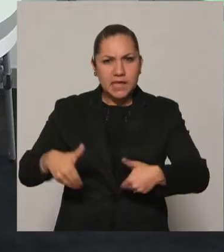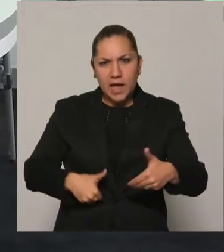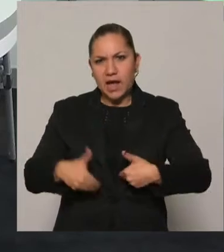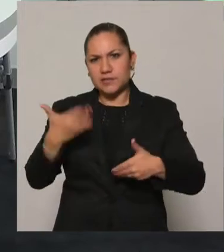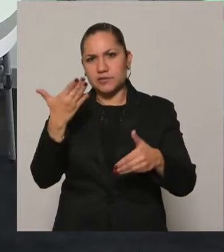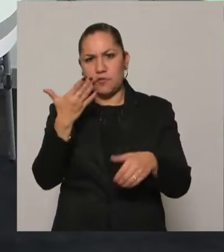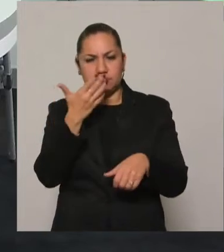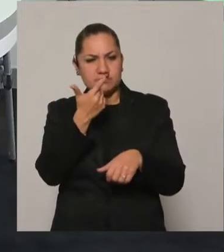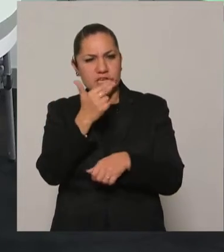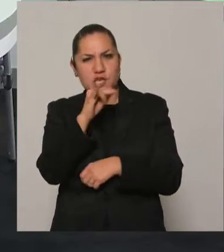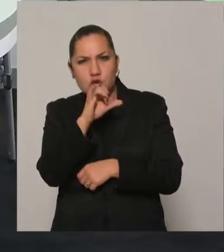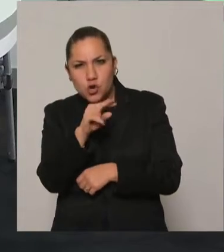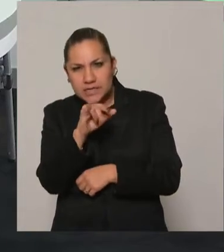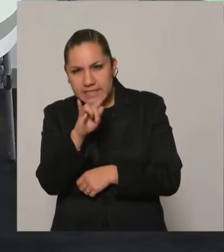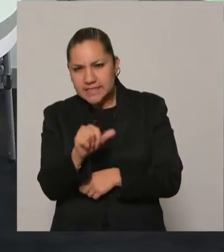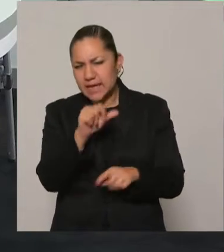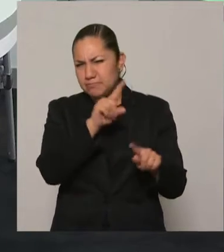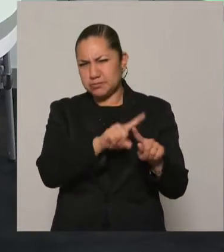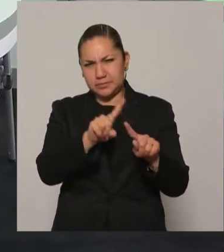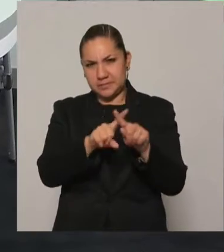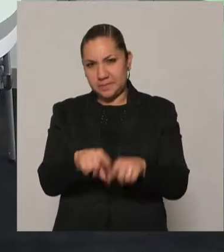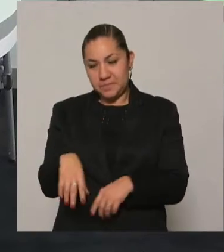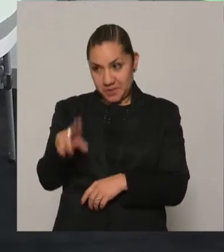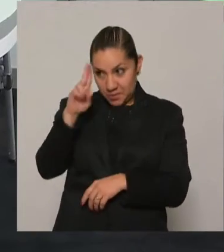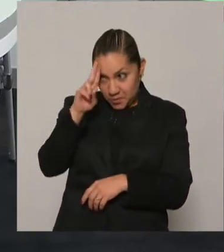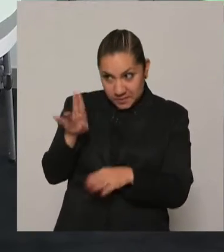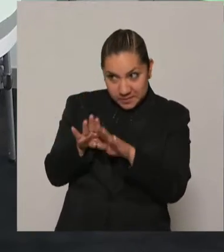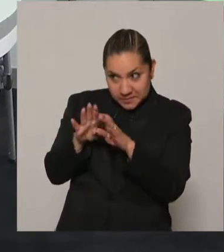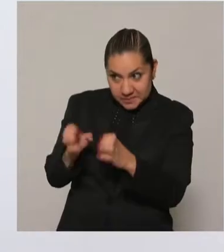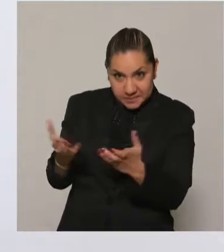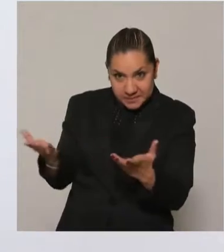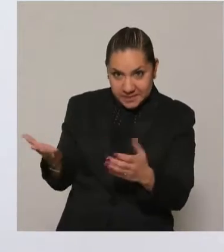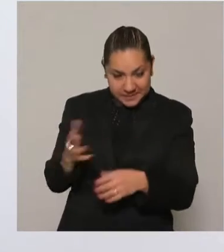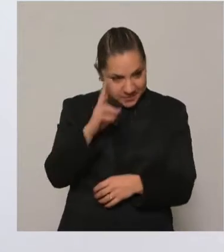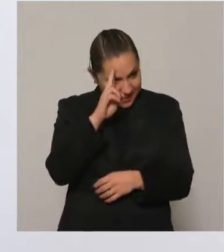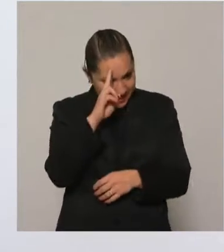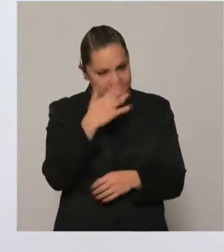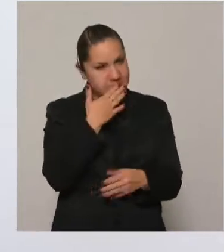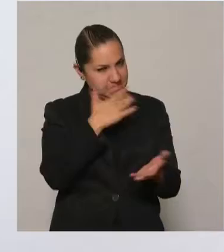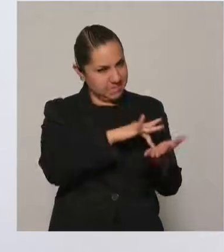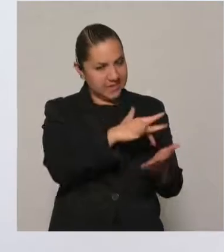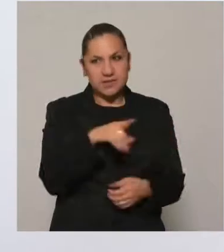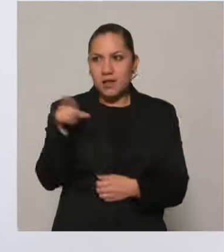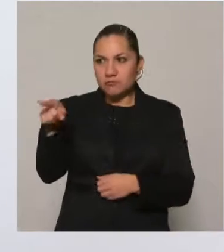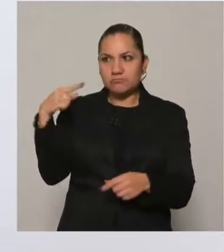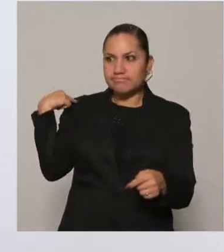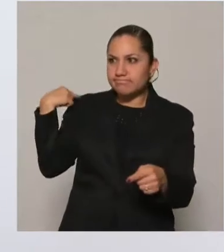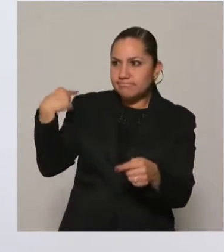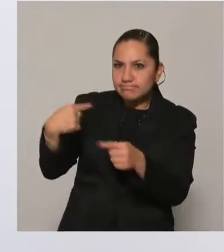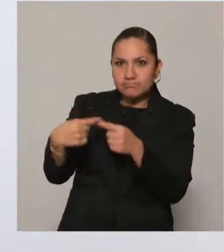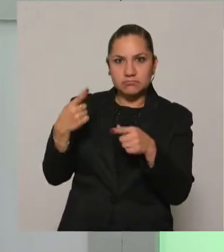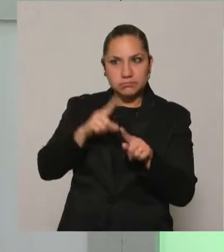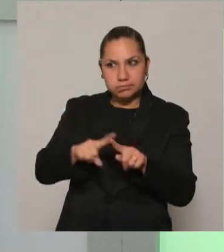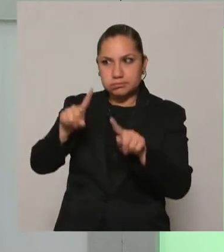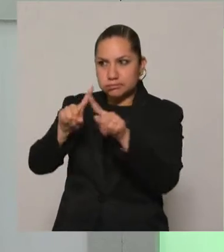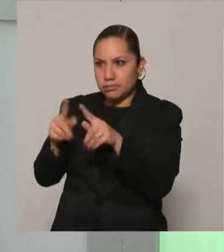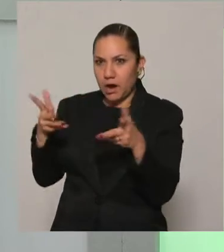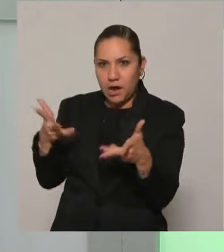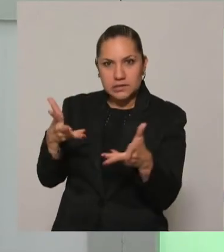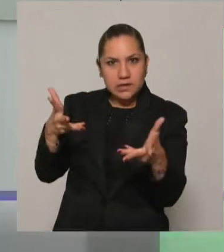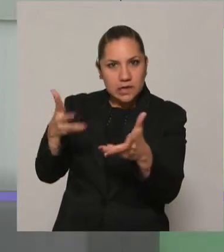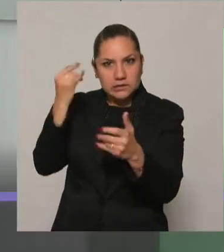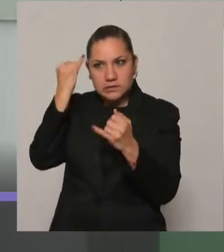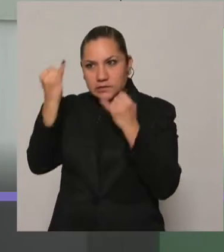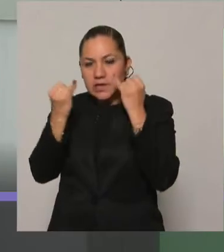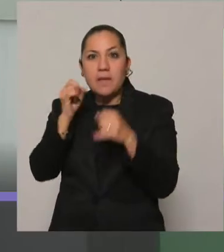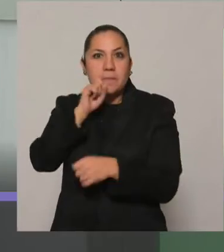Hola Mariana, ¿qué tal? Muy buenos días. ¿Qué tal? ¿Cómo están? ¿Qué no has hecho? Y además nos traes varias recomendaciones de teatro. Así es,